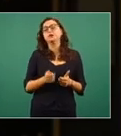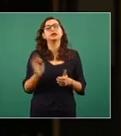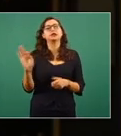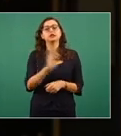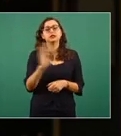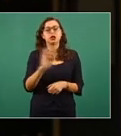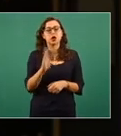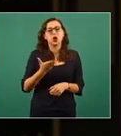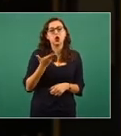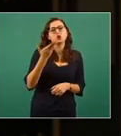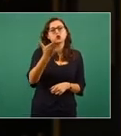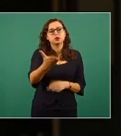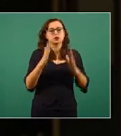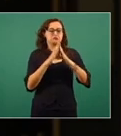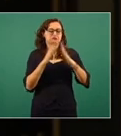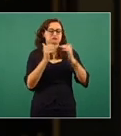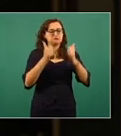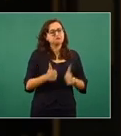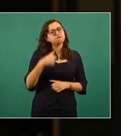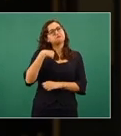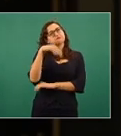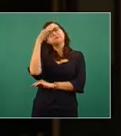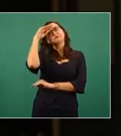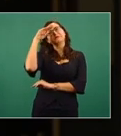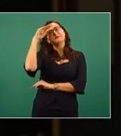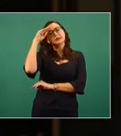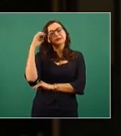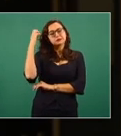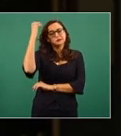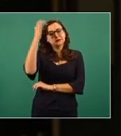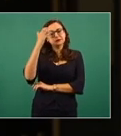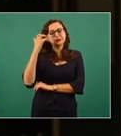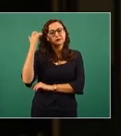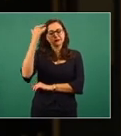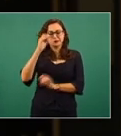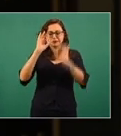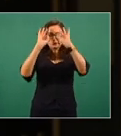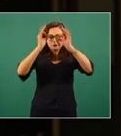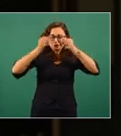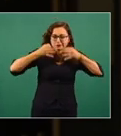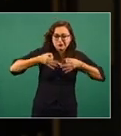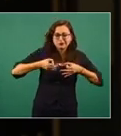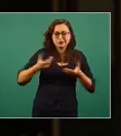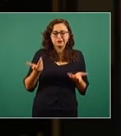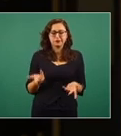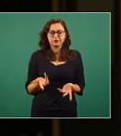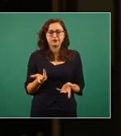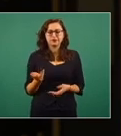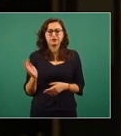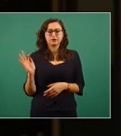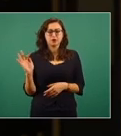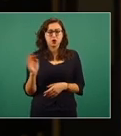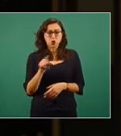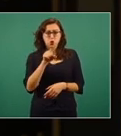la verdadera fortaleza de Andrés Manuel López Obrador. A mí me llama particularmente la atención, y acá voy a hacer